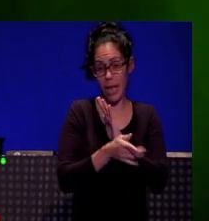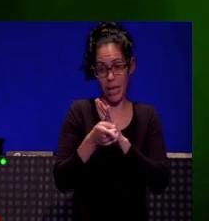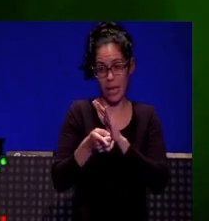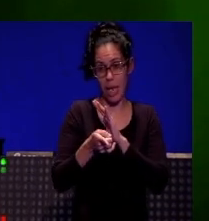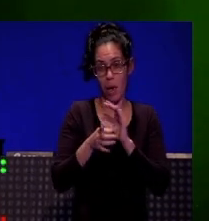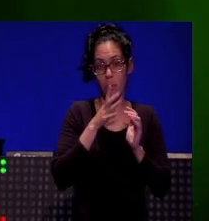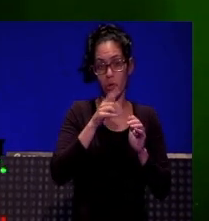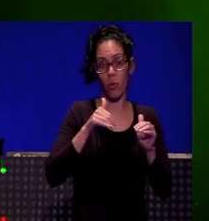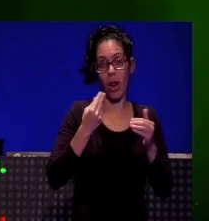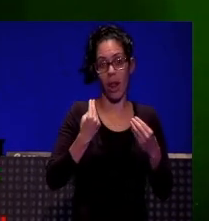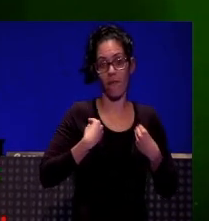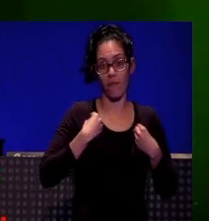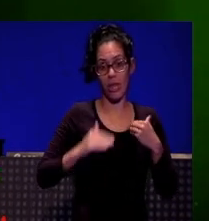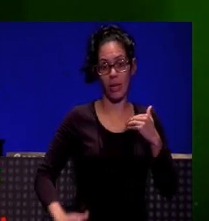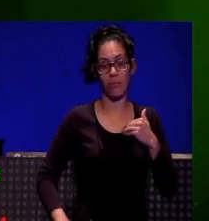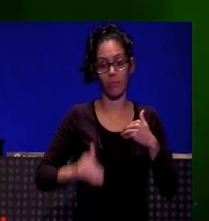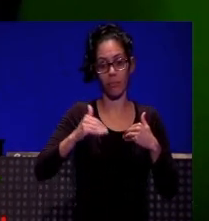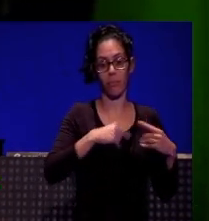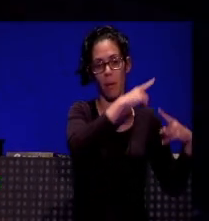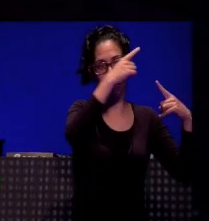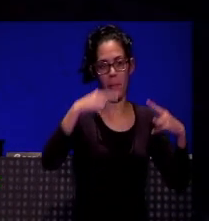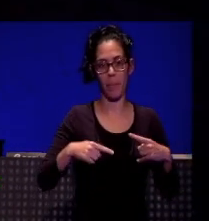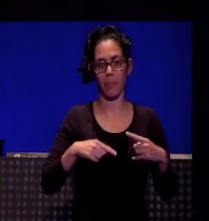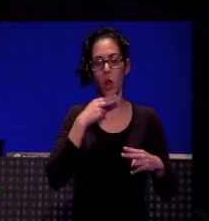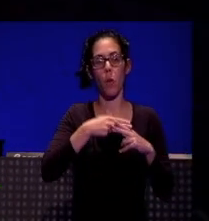que ha dado en su vida es charo izquierdo